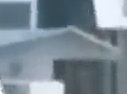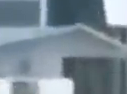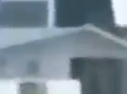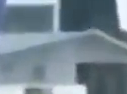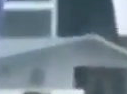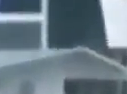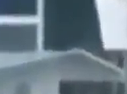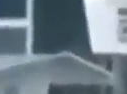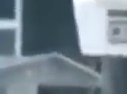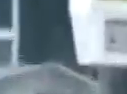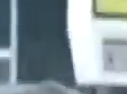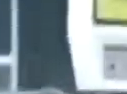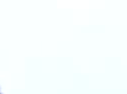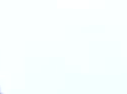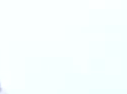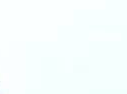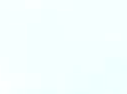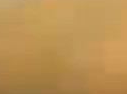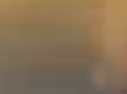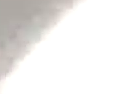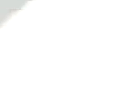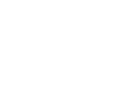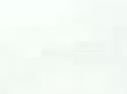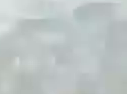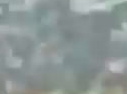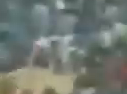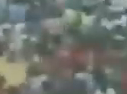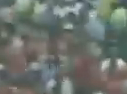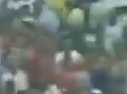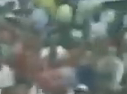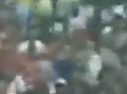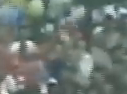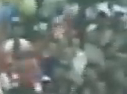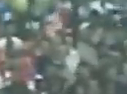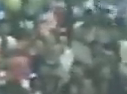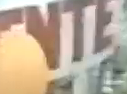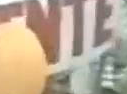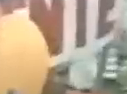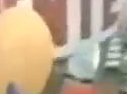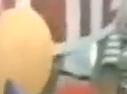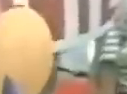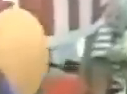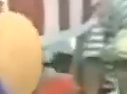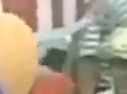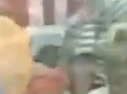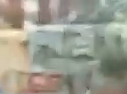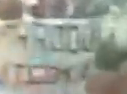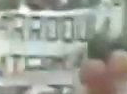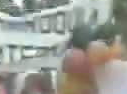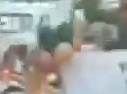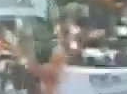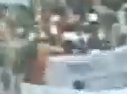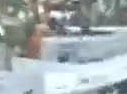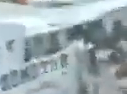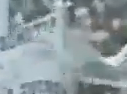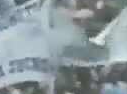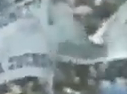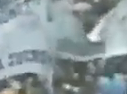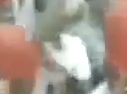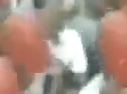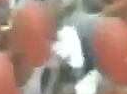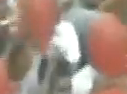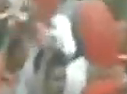demostrar al mundo de lo que es capaz. El pueblo venezolano está amasado con el barro de los libertadores de este